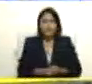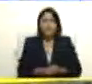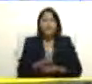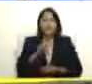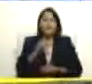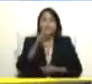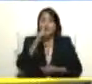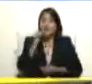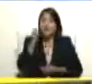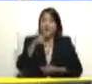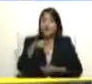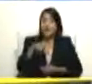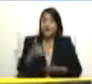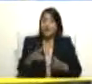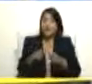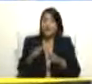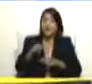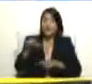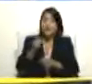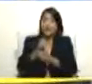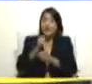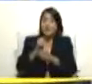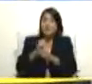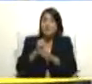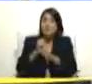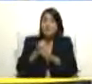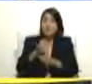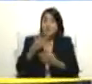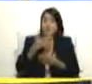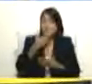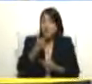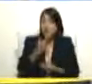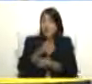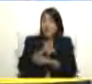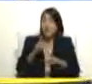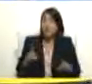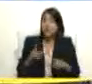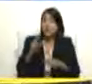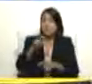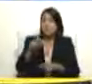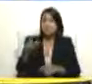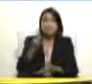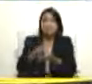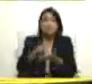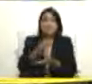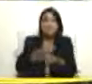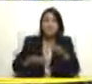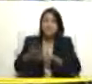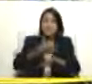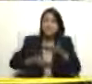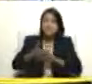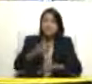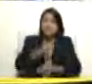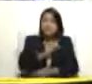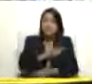Y hoy tenemos un movimiento sindical más sano, más democrático, más de base, más participativo, más fuerte y poderoso, como lo reconoce